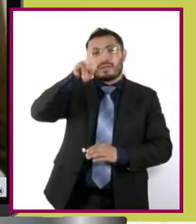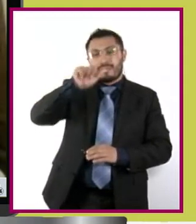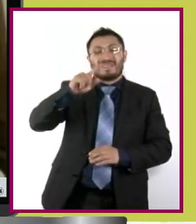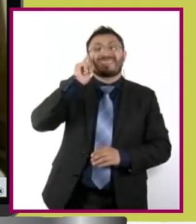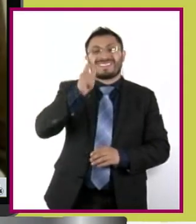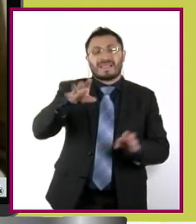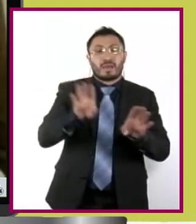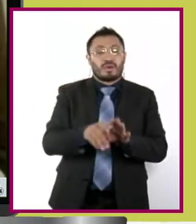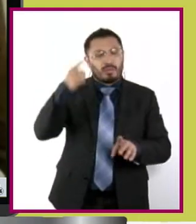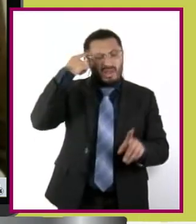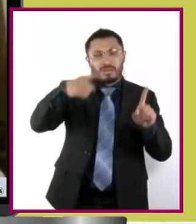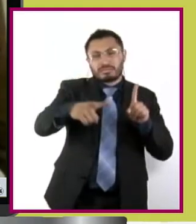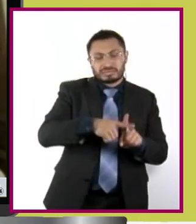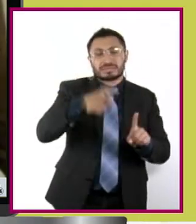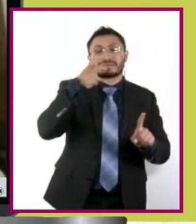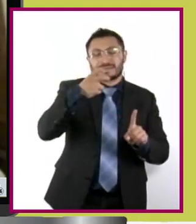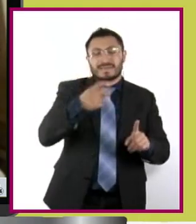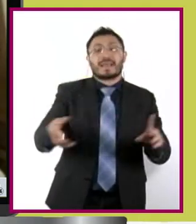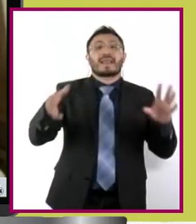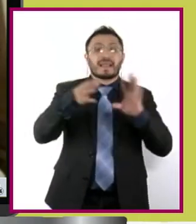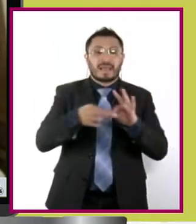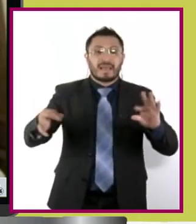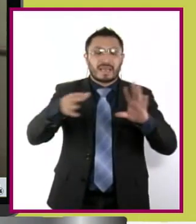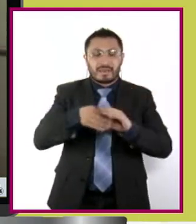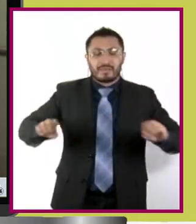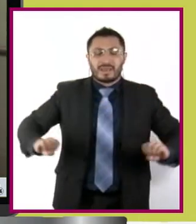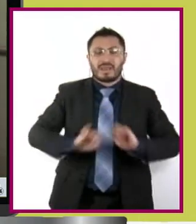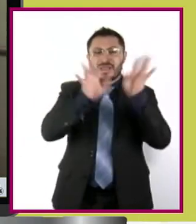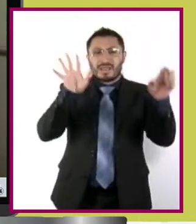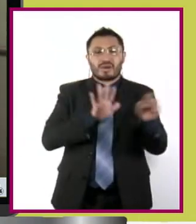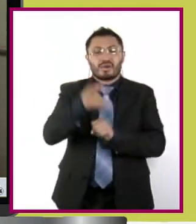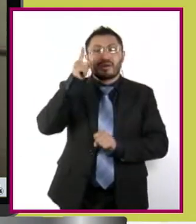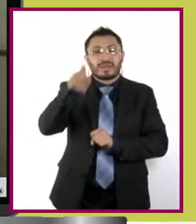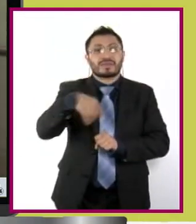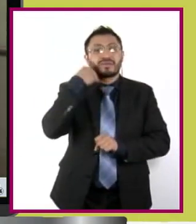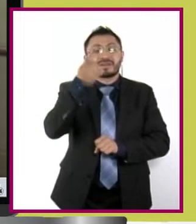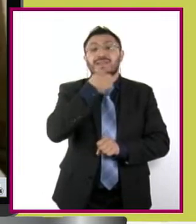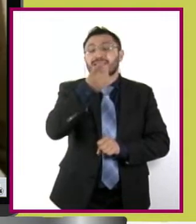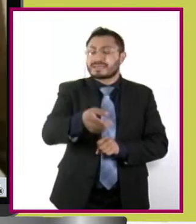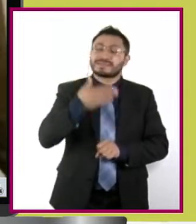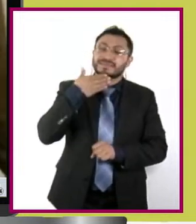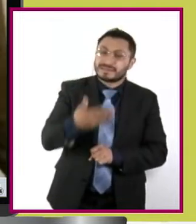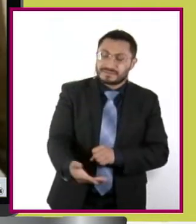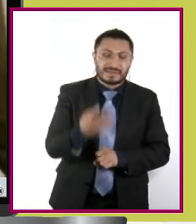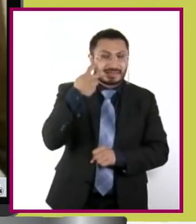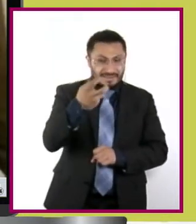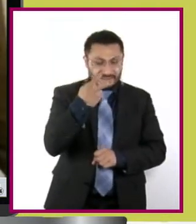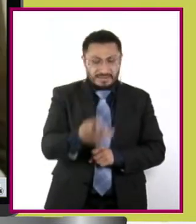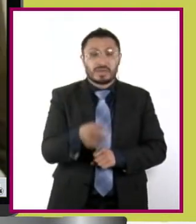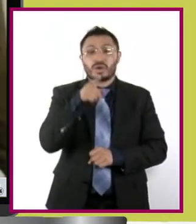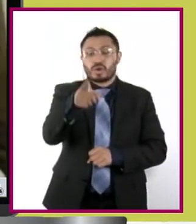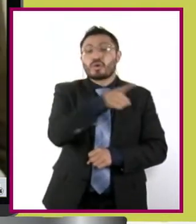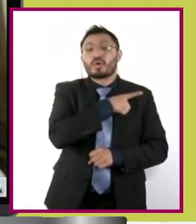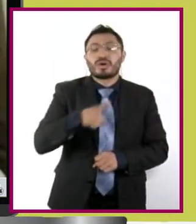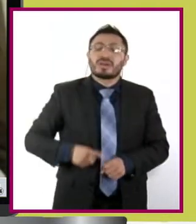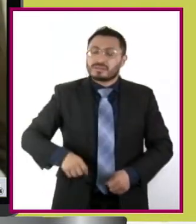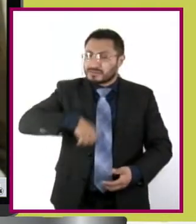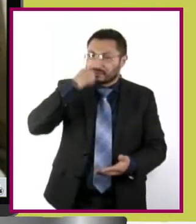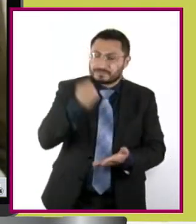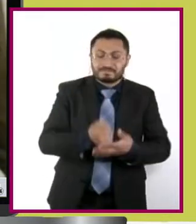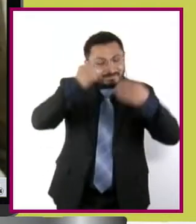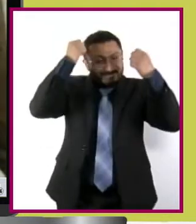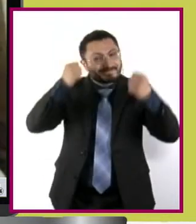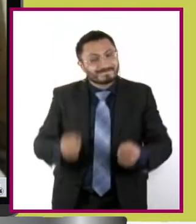que expresa lo que realmente queremos decir, en donde tenemos que asegurarnos de que la otra